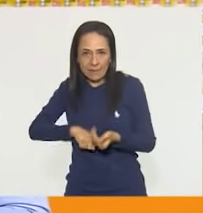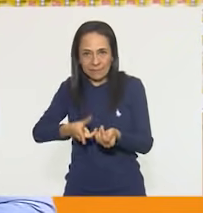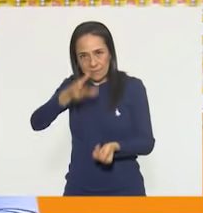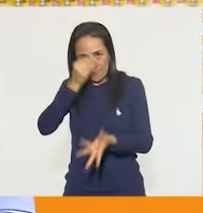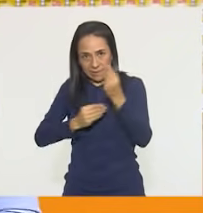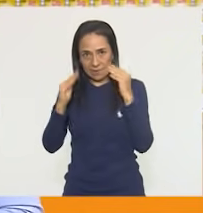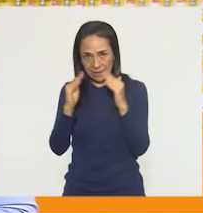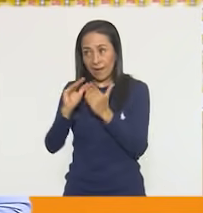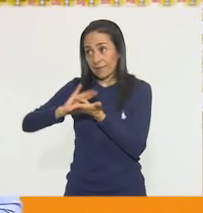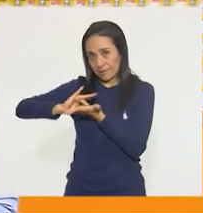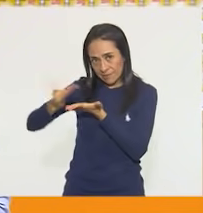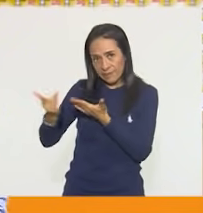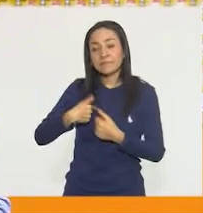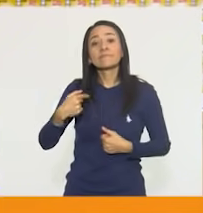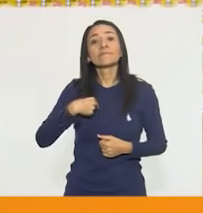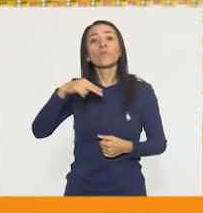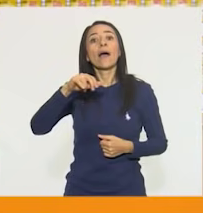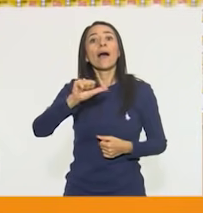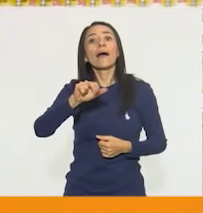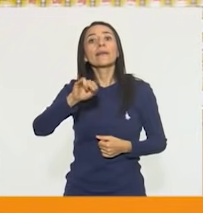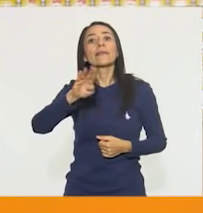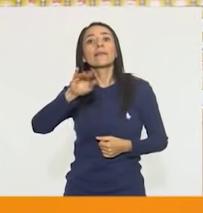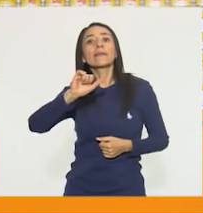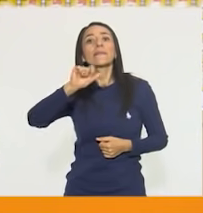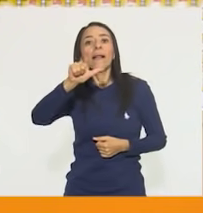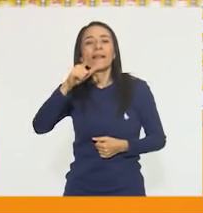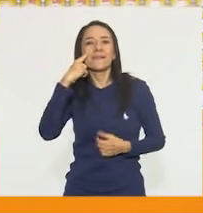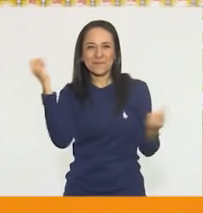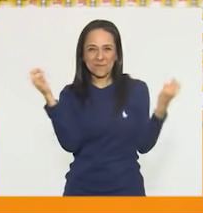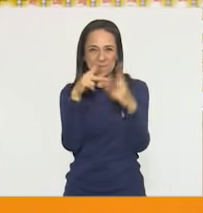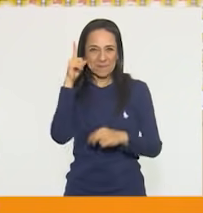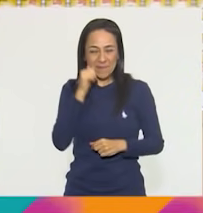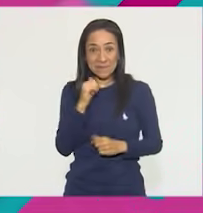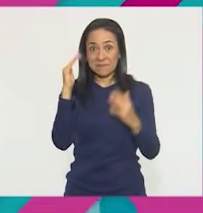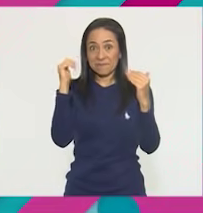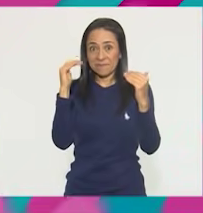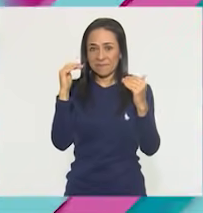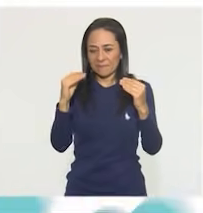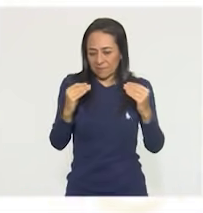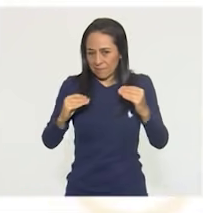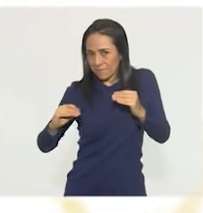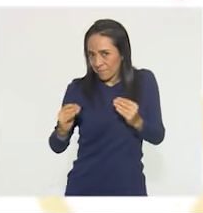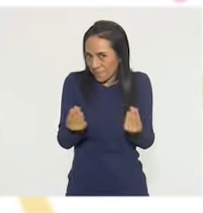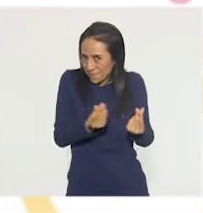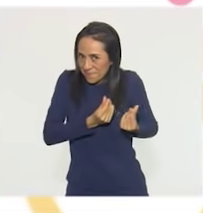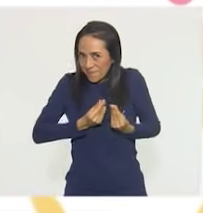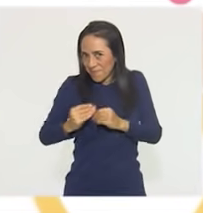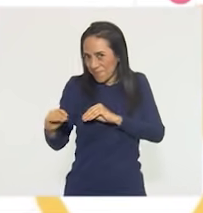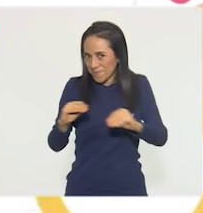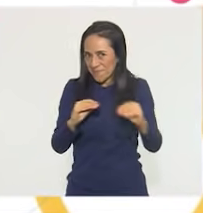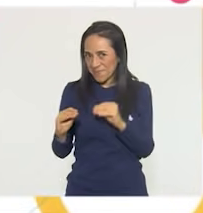y nos vemos mañana. Pero nos despedimos moviéndonos un poco.